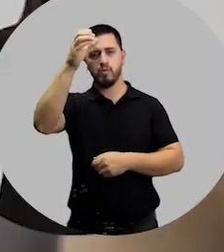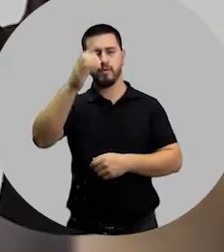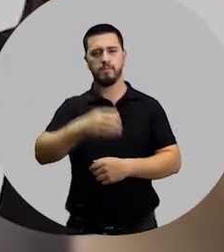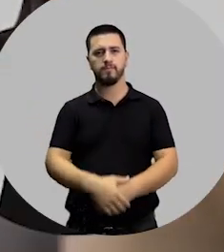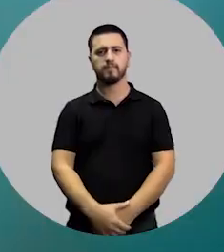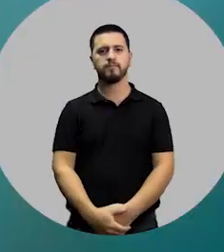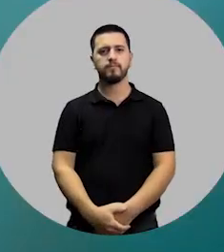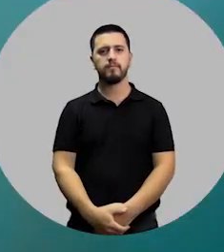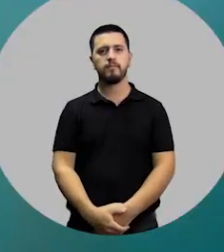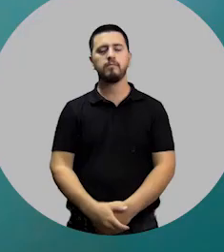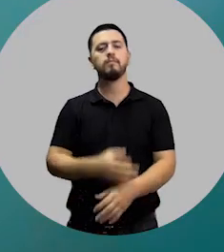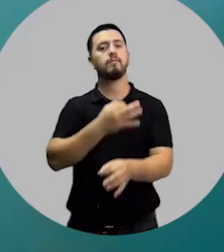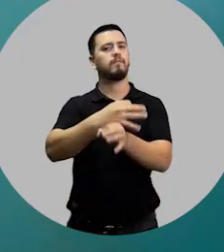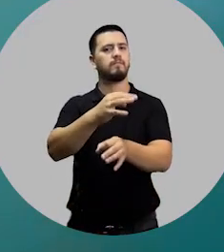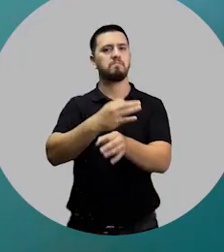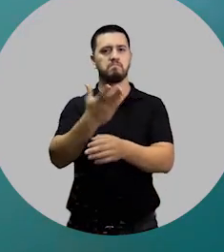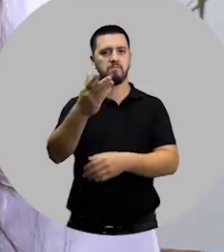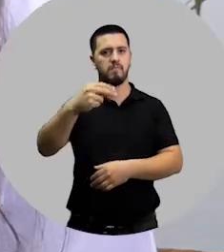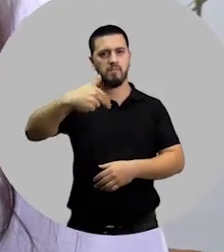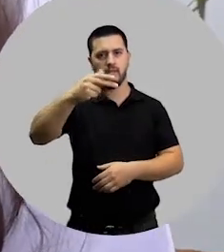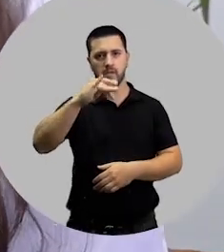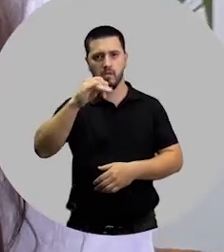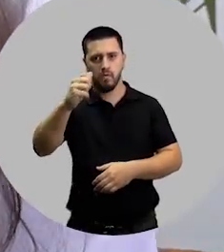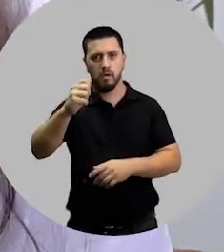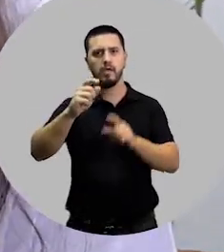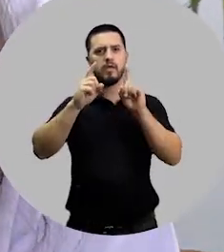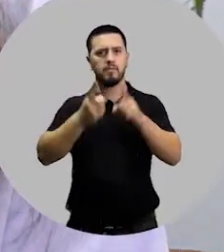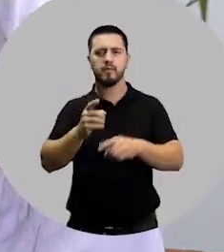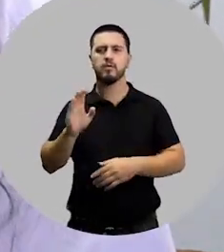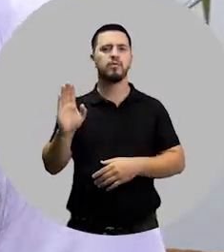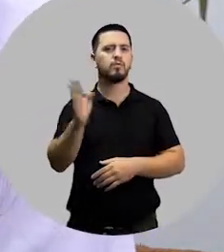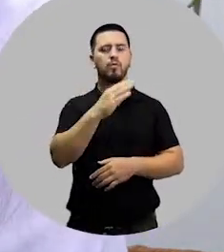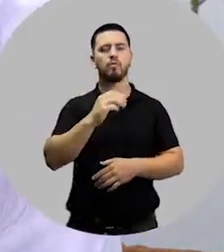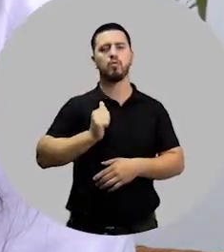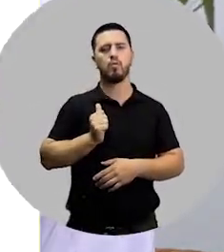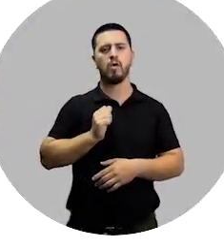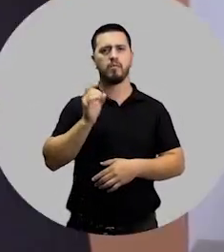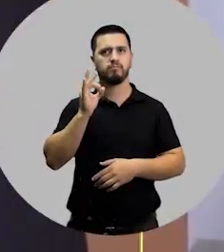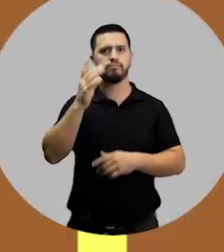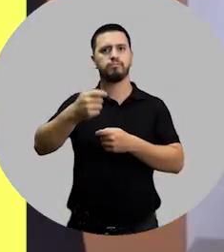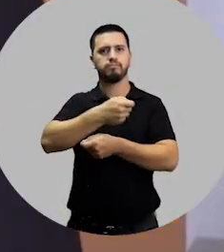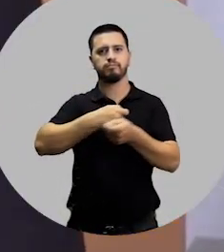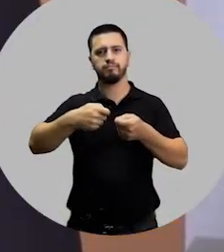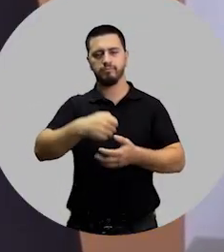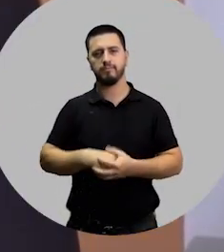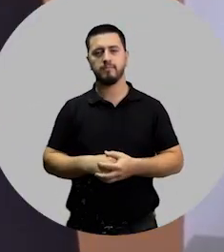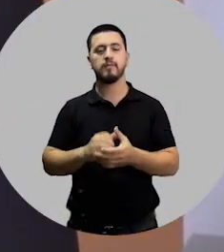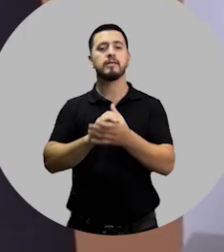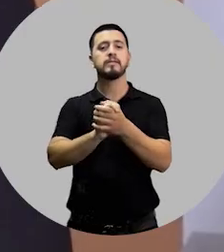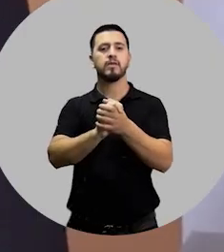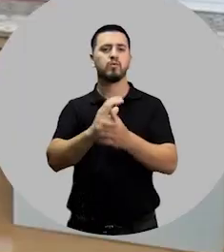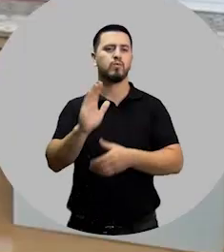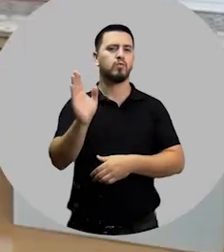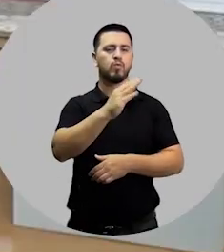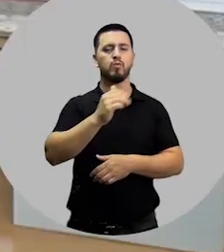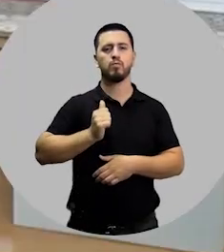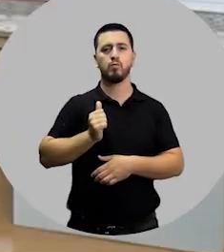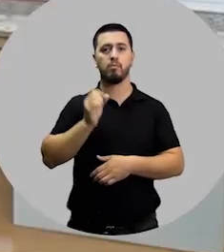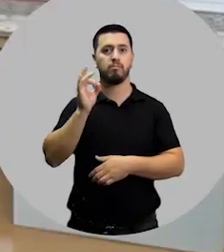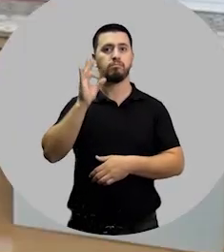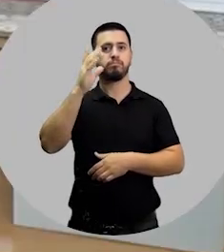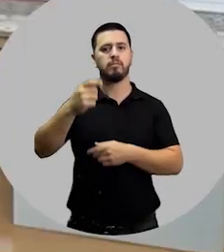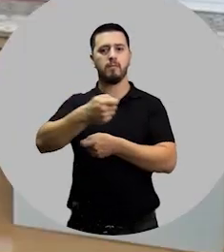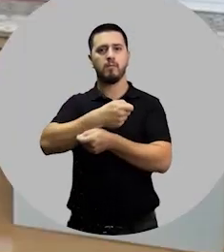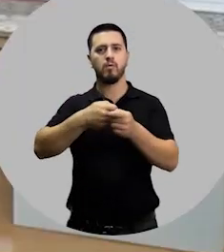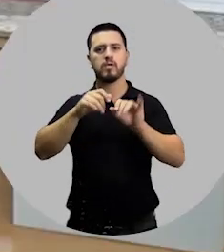Culturales. Felicitaciones a AICUA y a todas las colegas emprendedoras. Y un saludo especial a todas las emprendedoras que